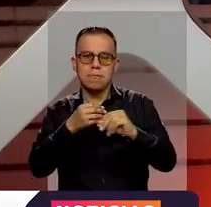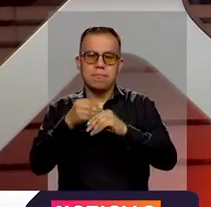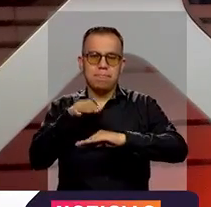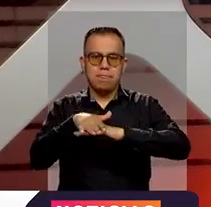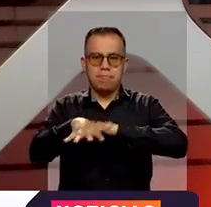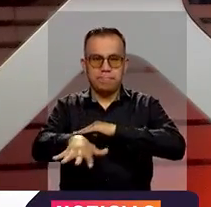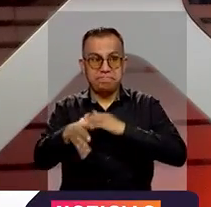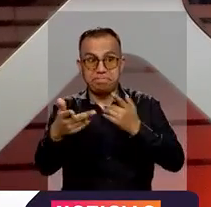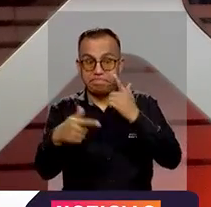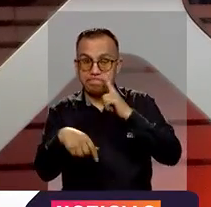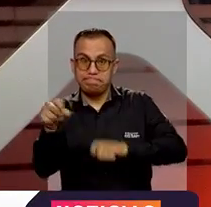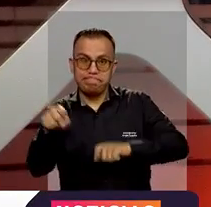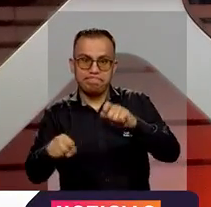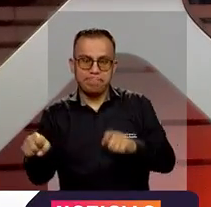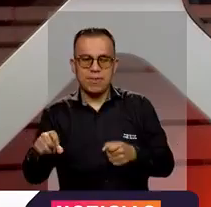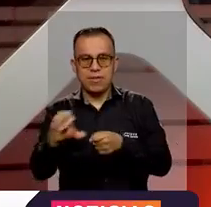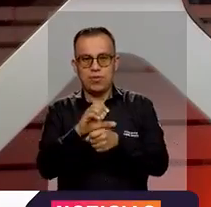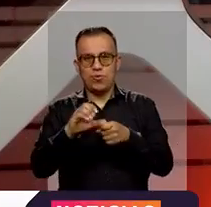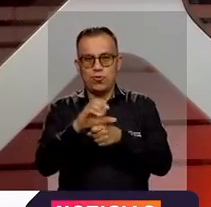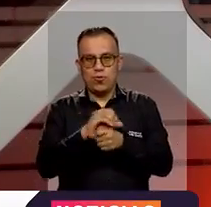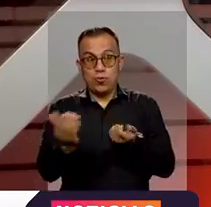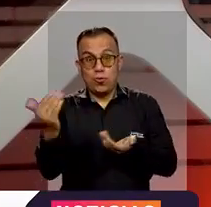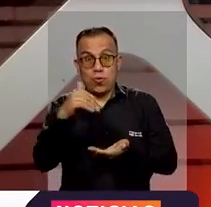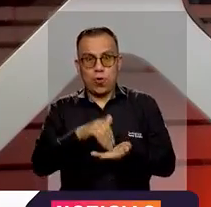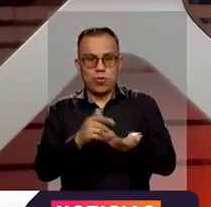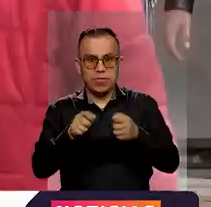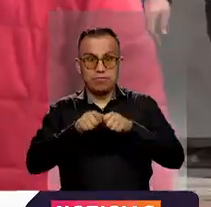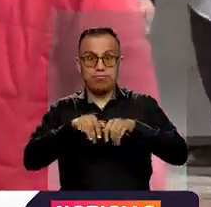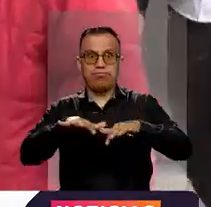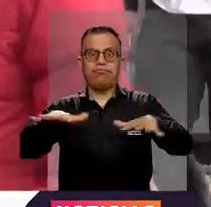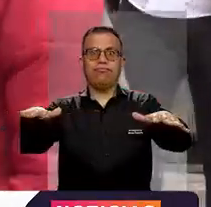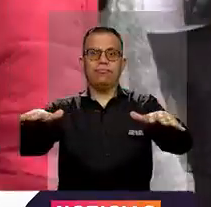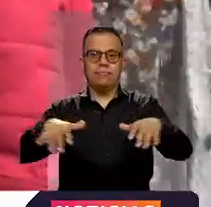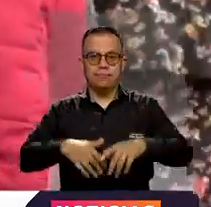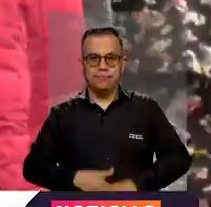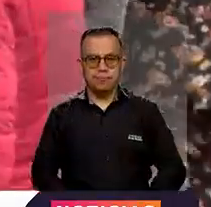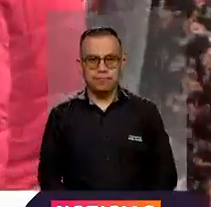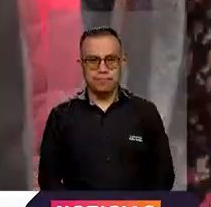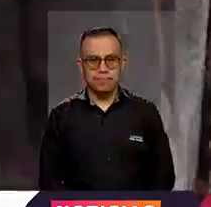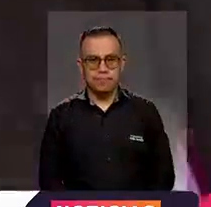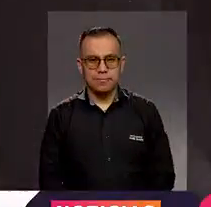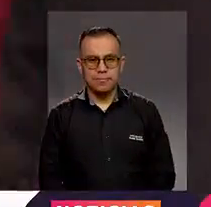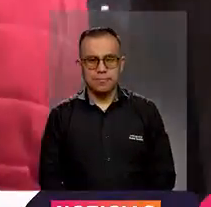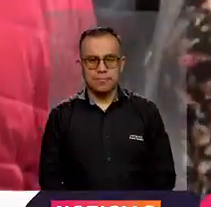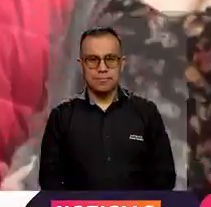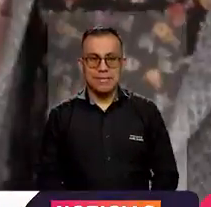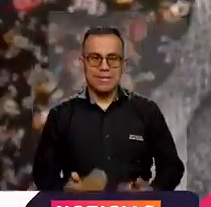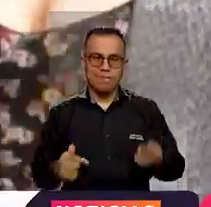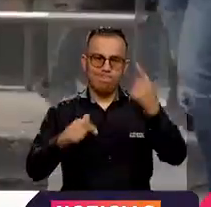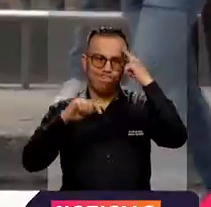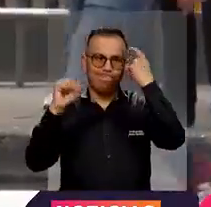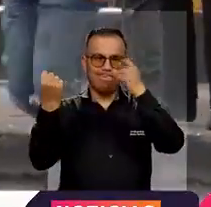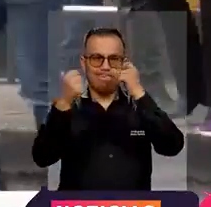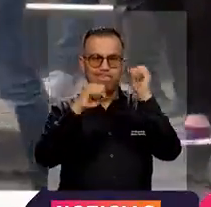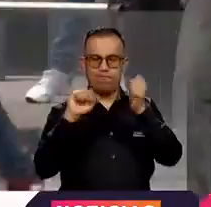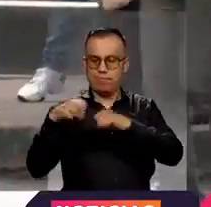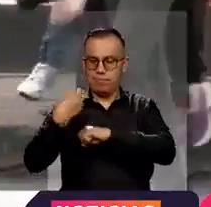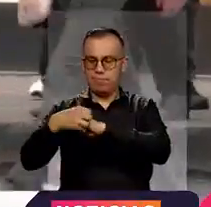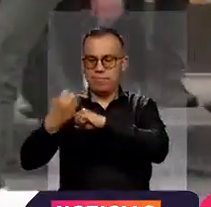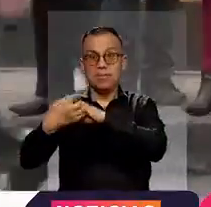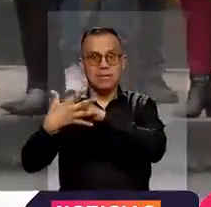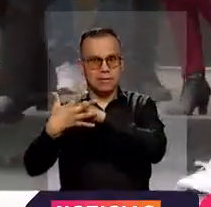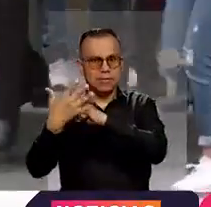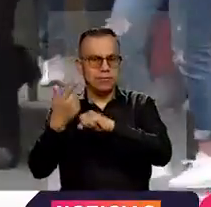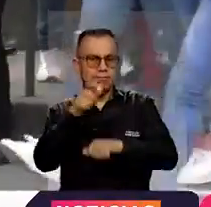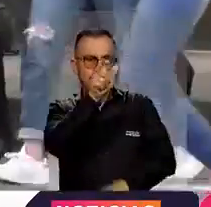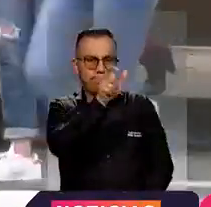consecuencias que esta podría tener para la ciudad si se vuelve dominante. La causa de la preocupación sobre la variante Delta es que